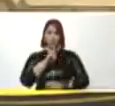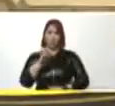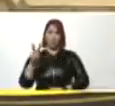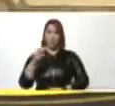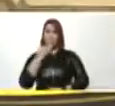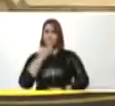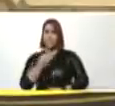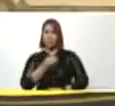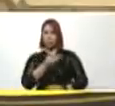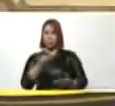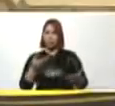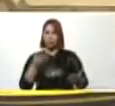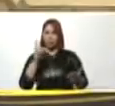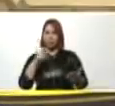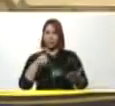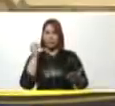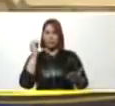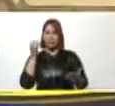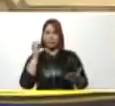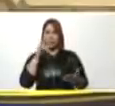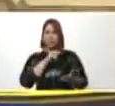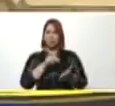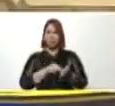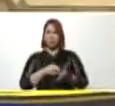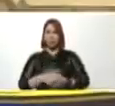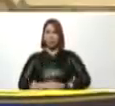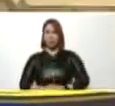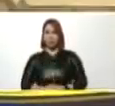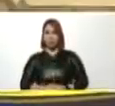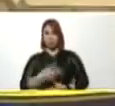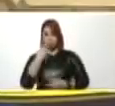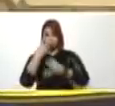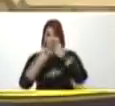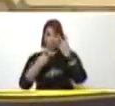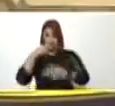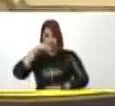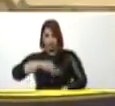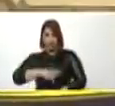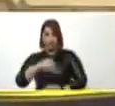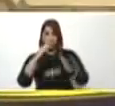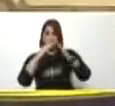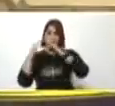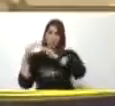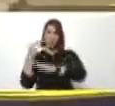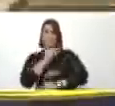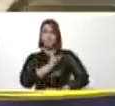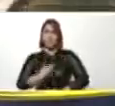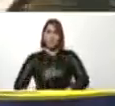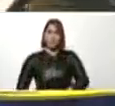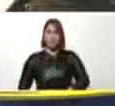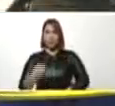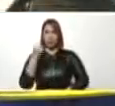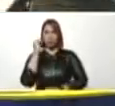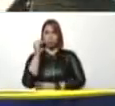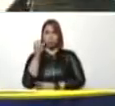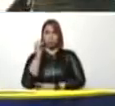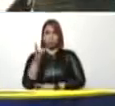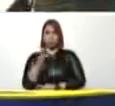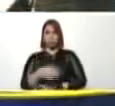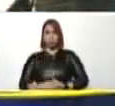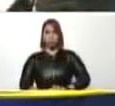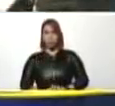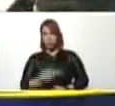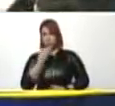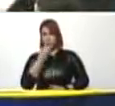ustedes, a la Asamblea Nacional, que nos visita aquí en la Casa Presidencial, en el Palacio Presidencial de